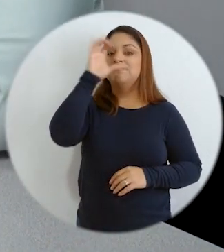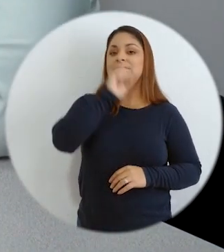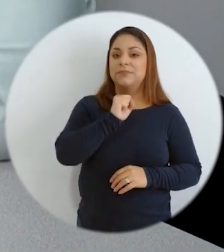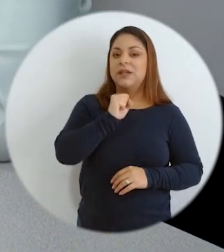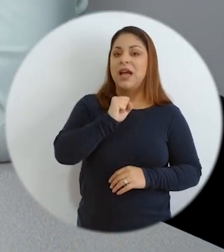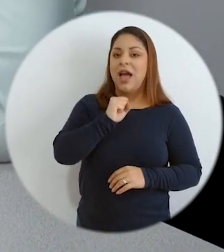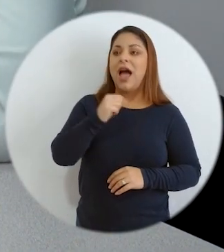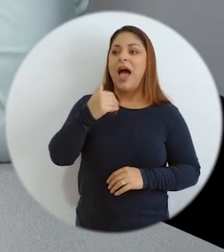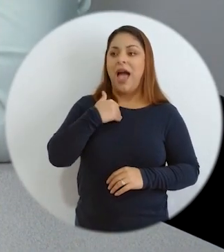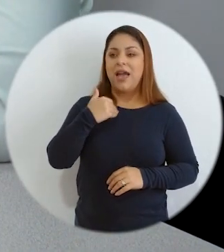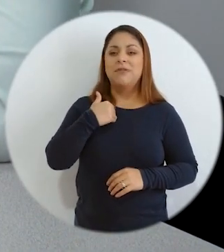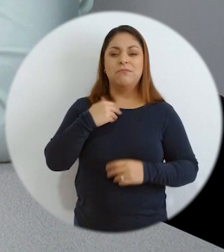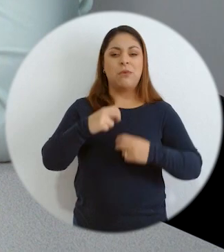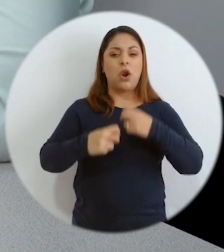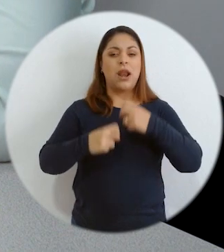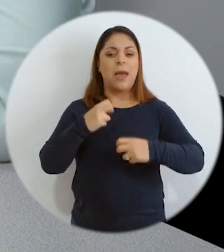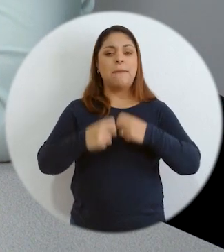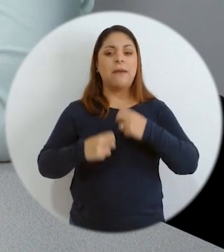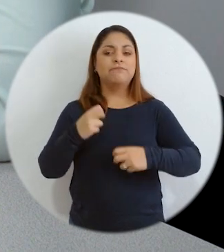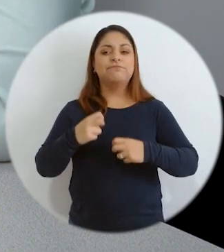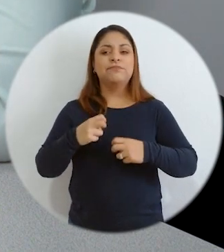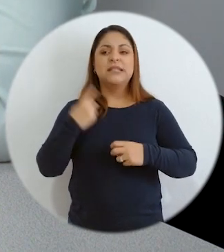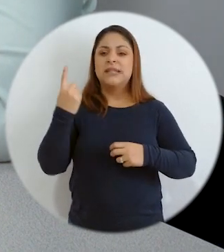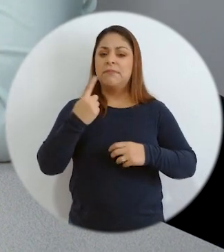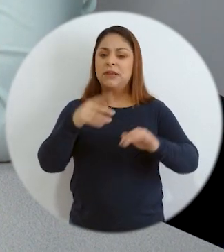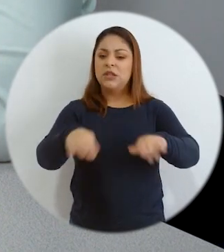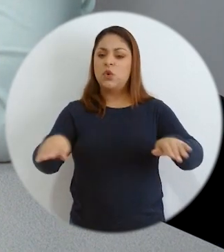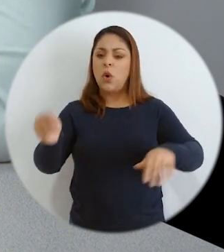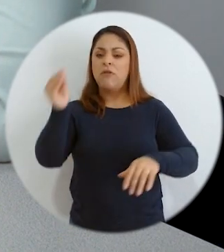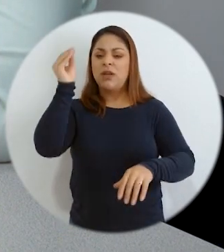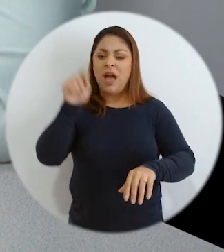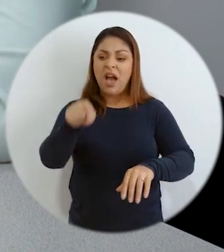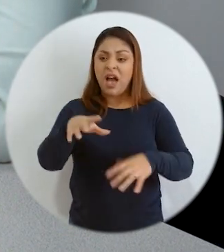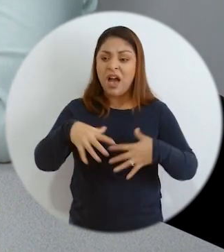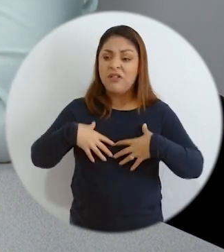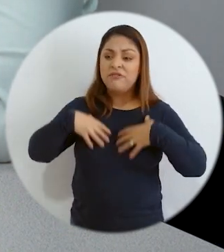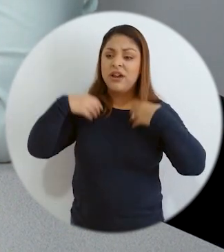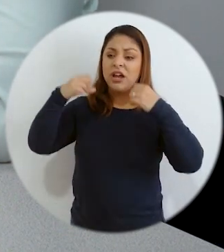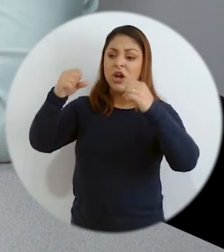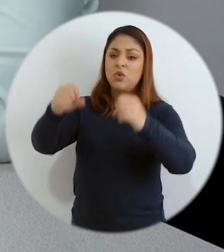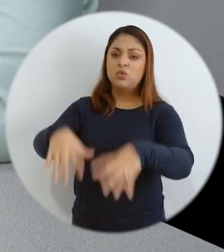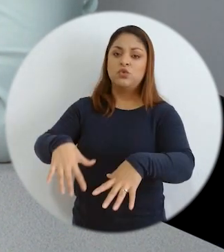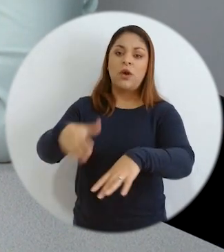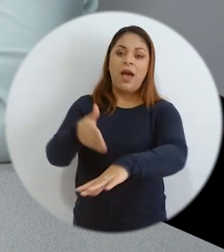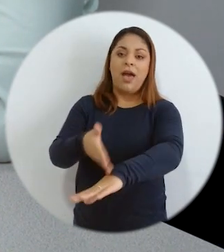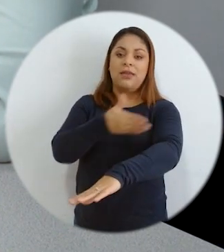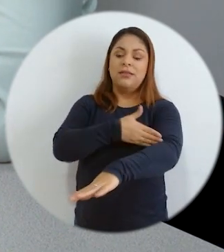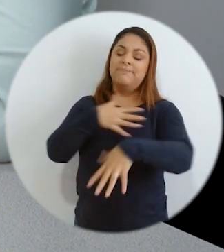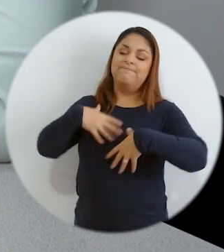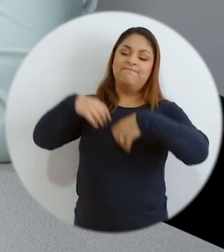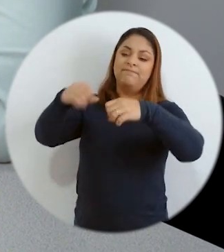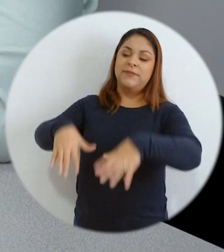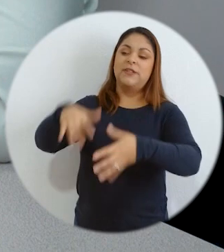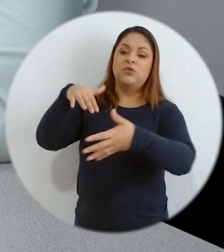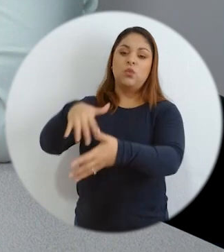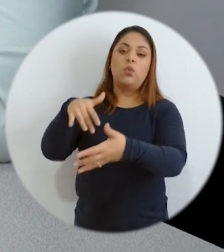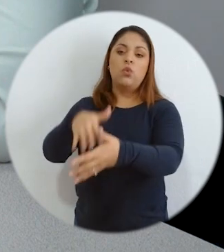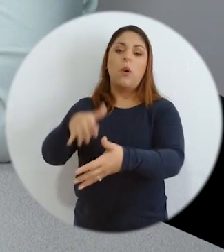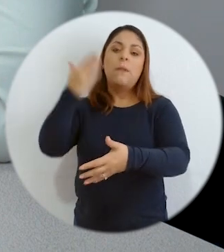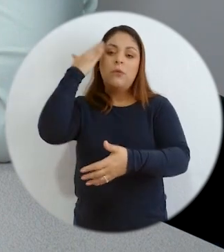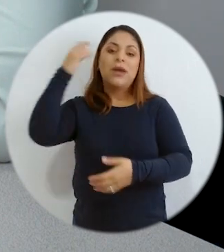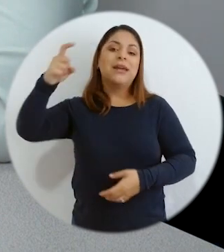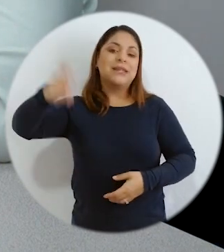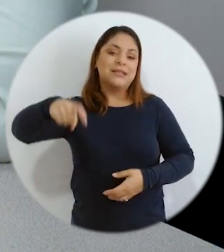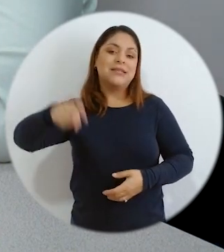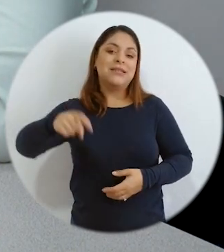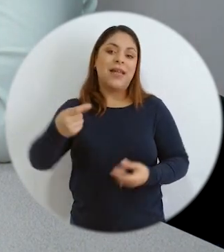fuerte asociación entre el trabajo infantil y adolescente, el salir temprano del sistema educativo y la necesidad de